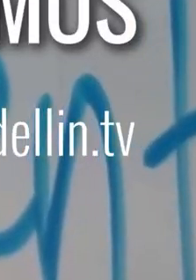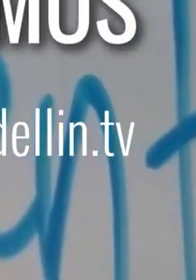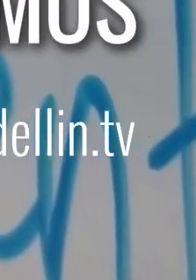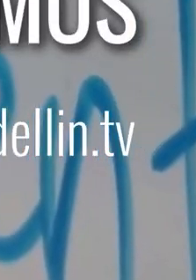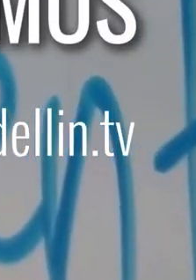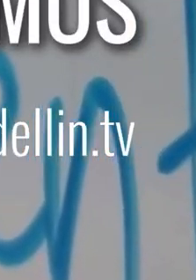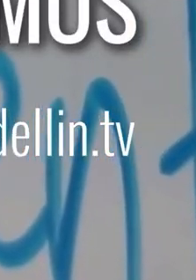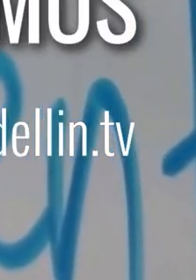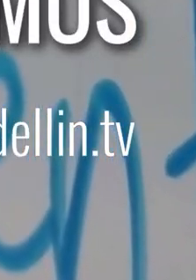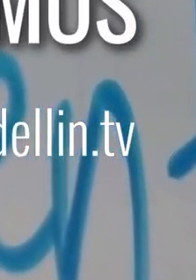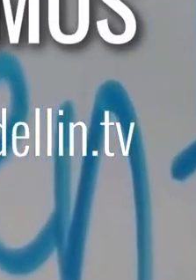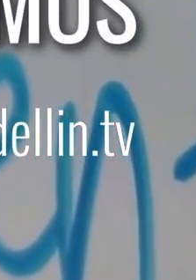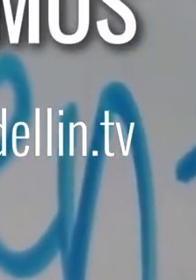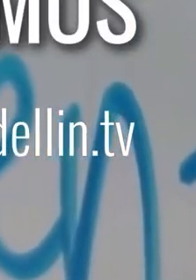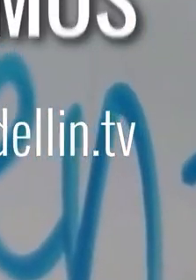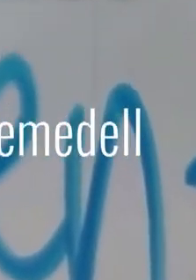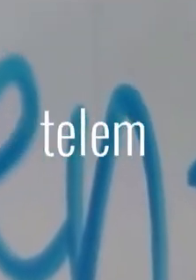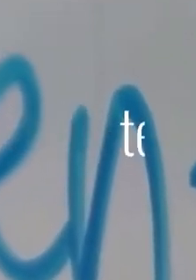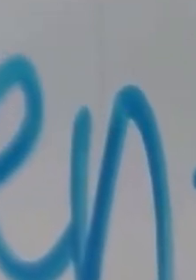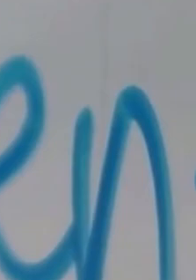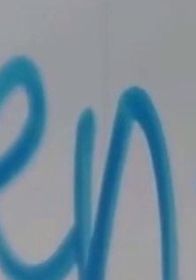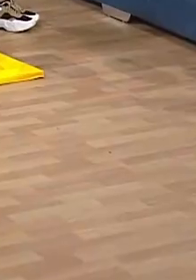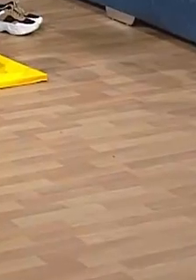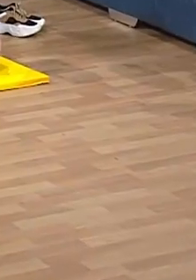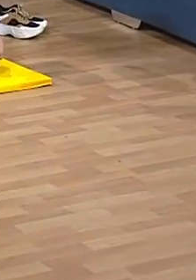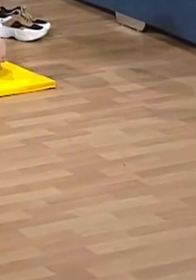Estás viendo En Casa Aprendemos.